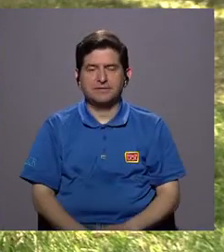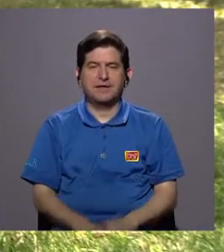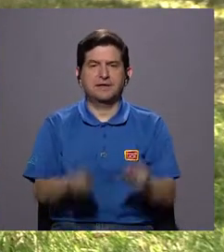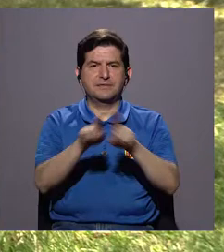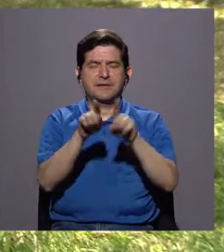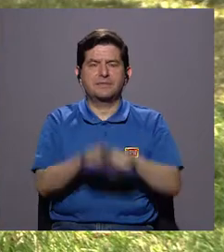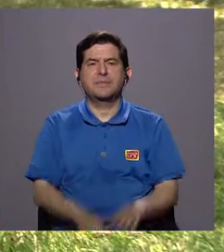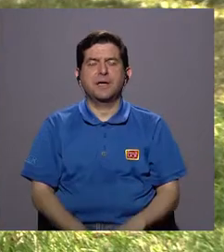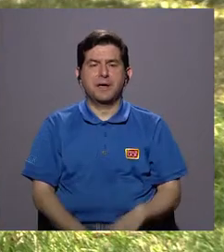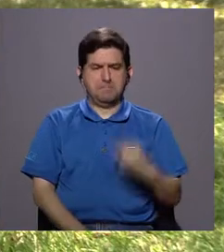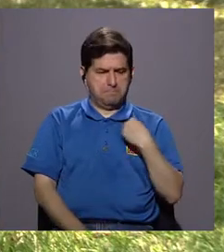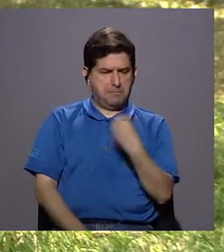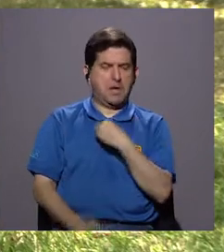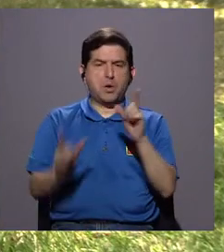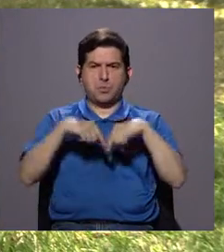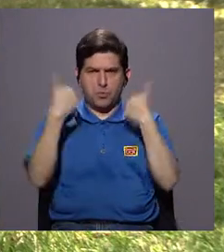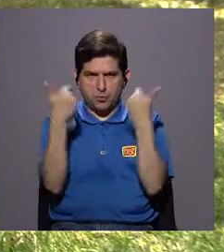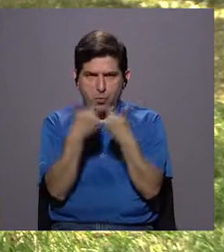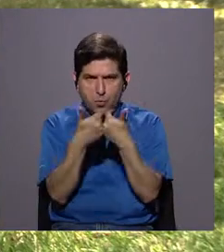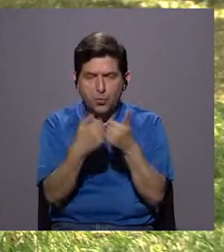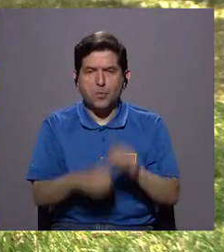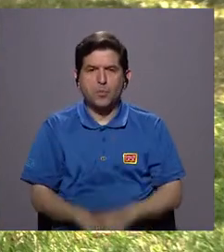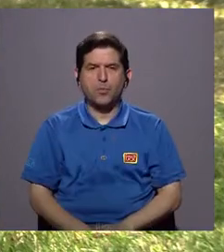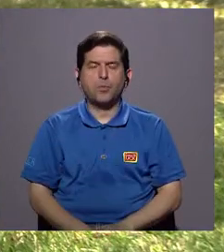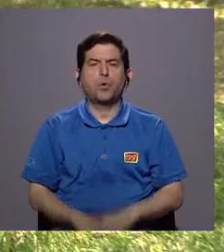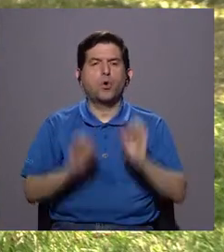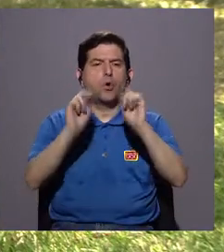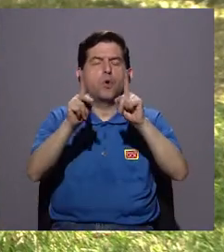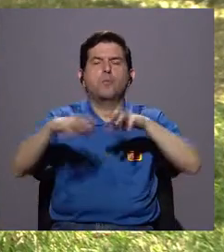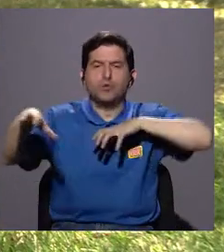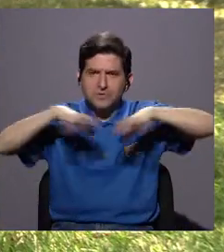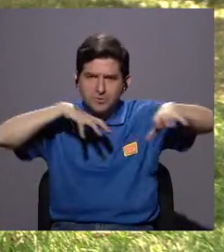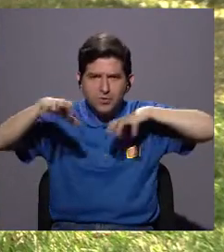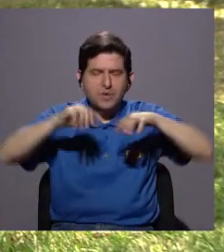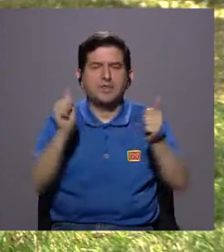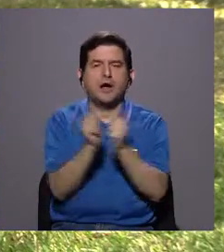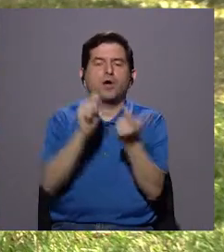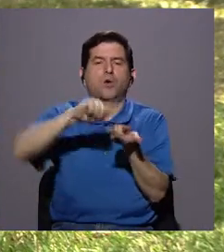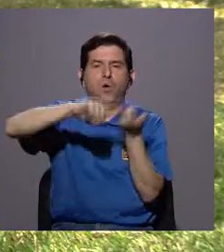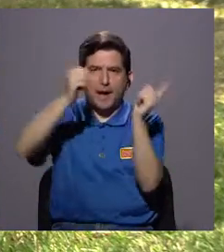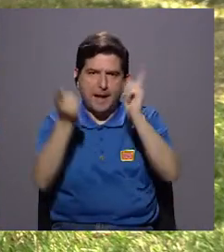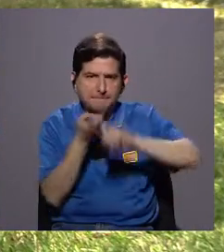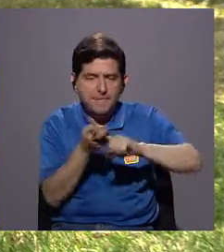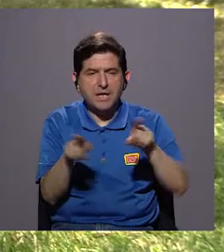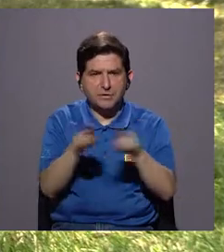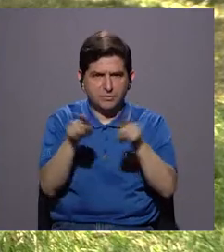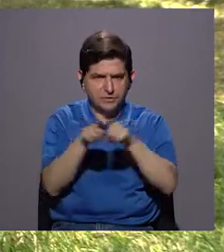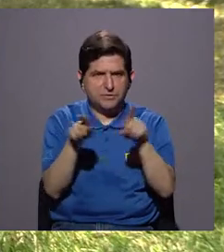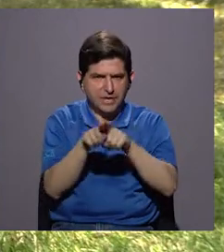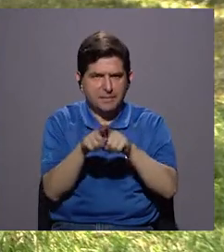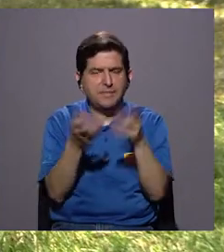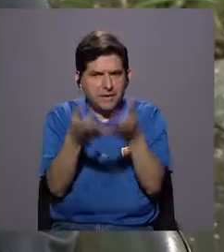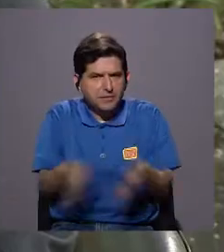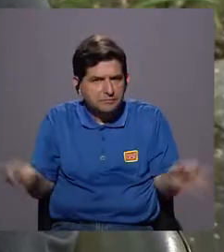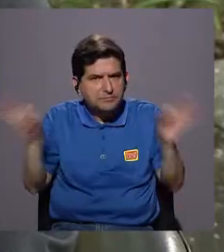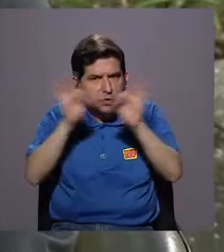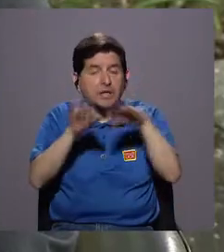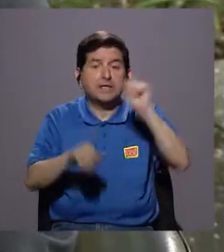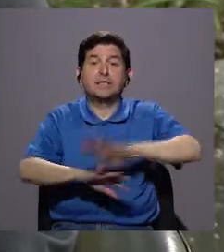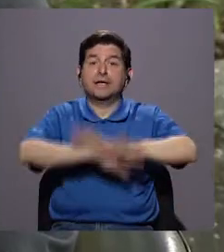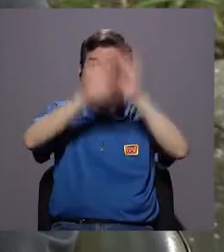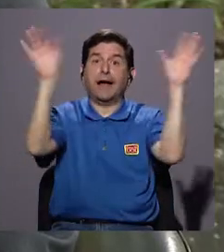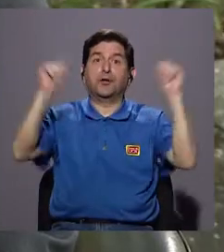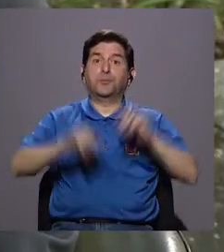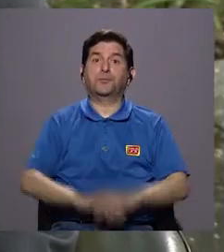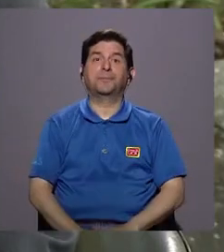a grupos, la posibilidad de estar activos con amigos, supongo que también es otro factor protector. Claro,